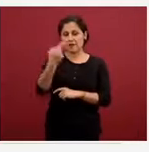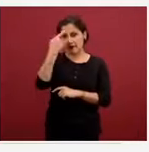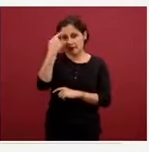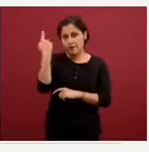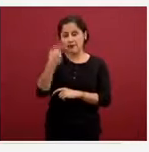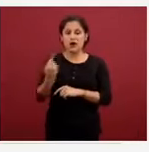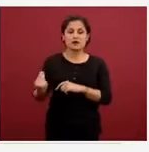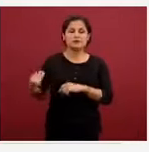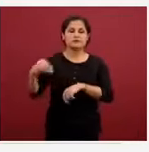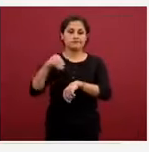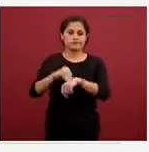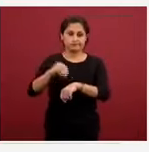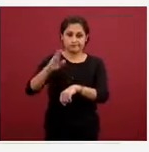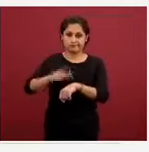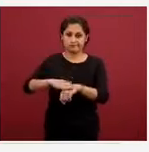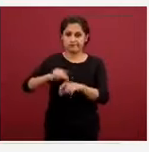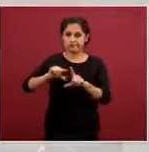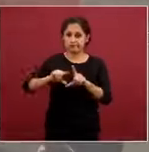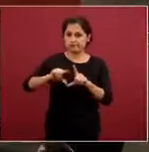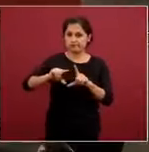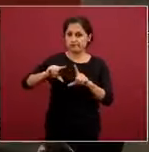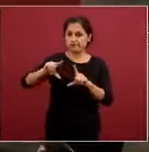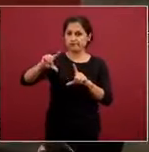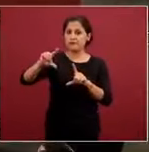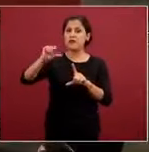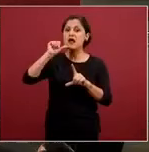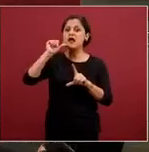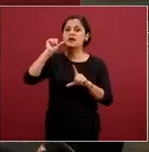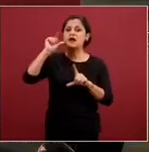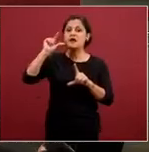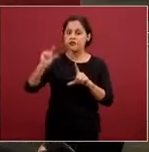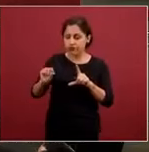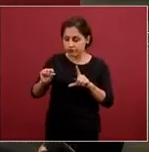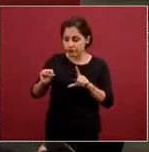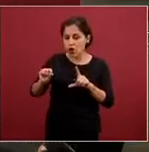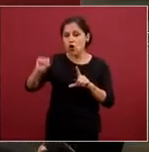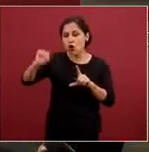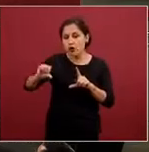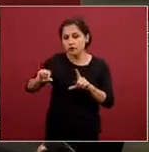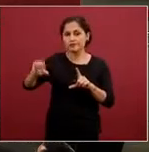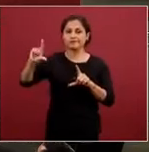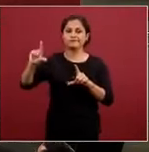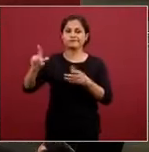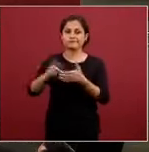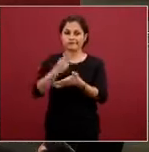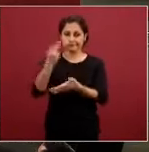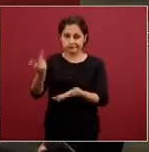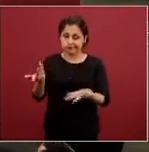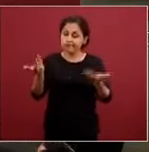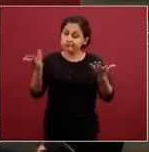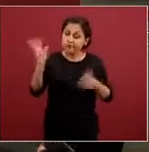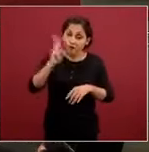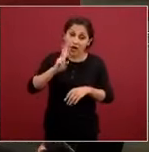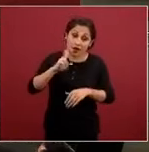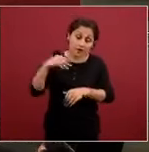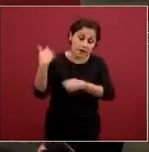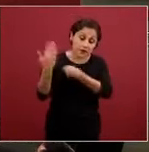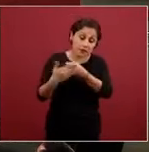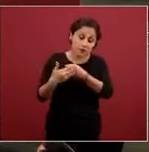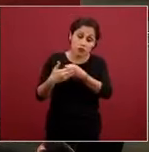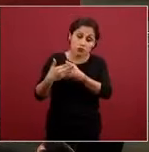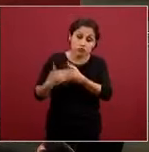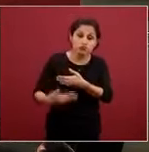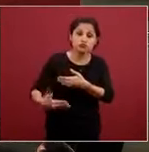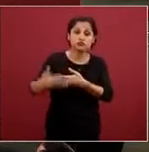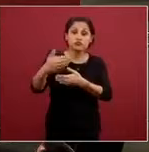digamos, similar a la que veíamos viendo al menos en los últimos 3-4 días, y pues bueno, vamos a ver esto cómo se